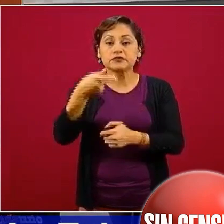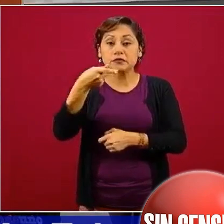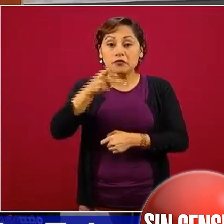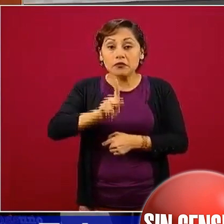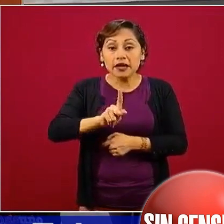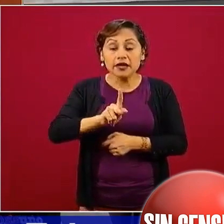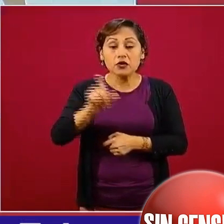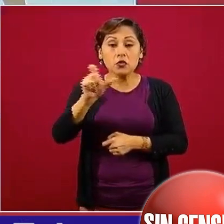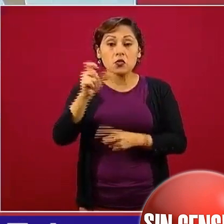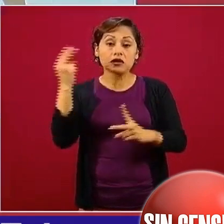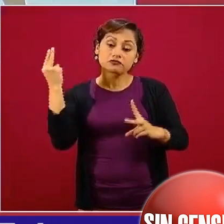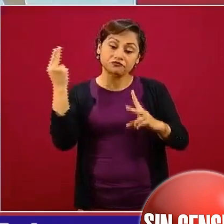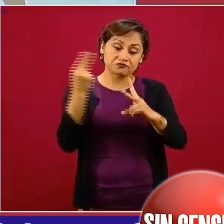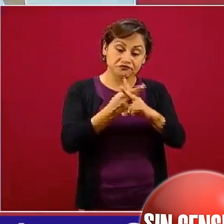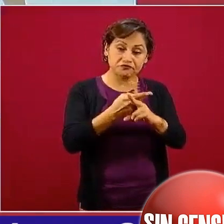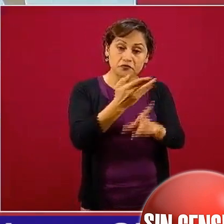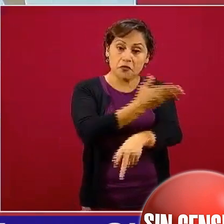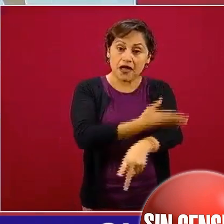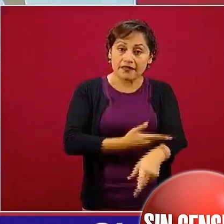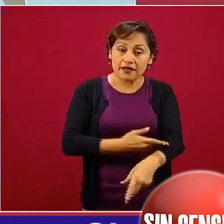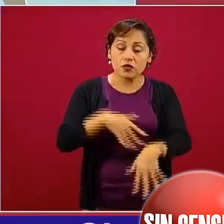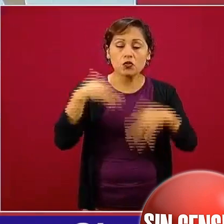muy reprobable,